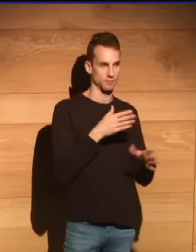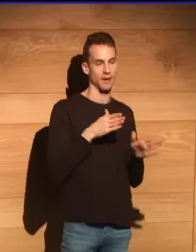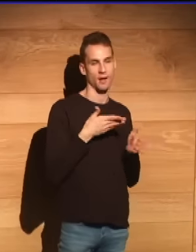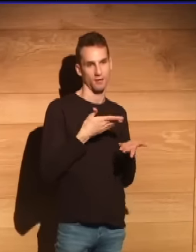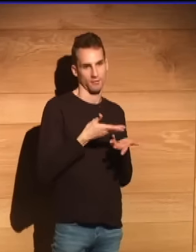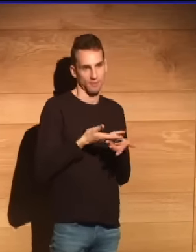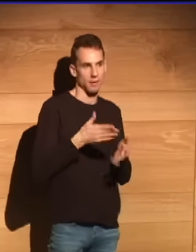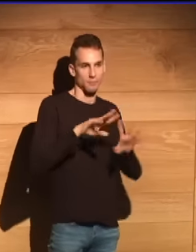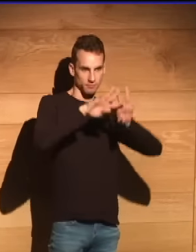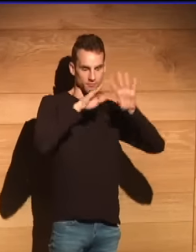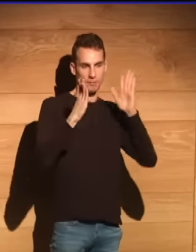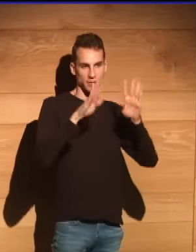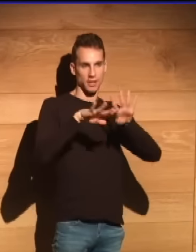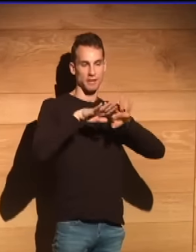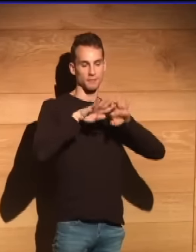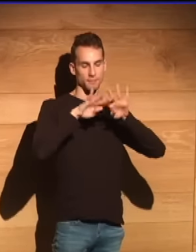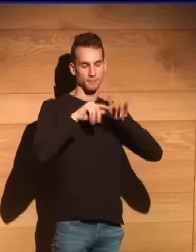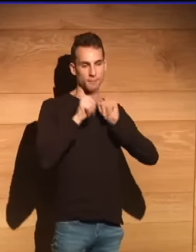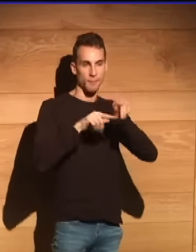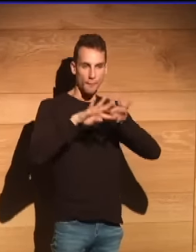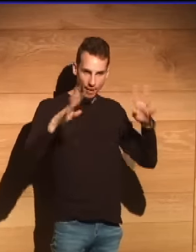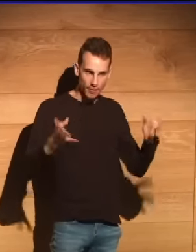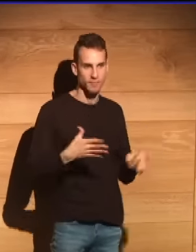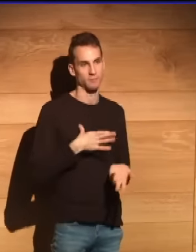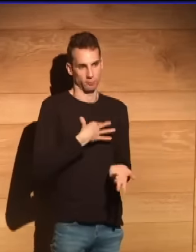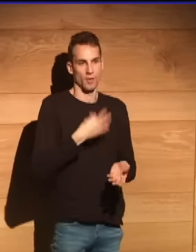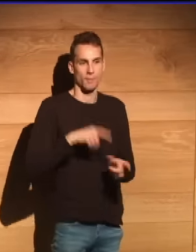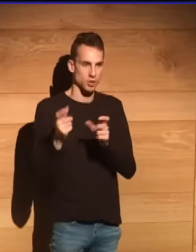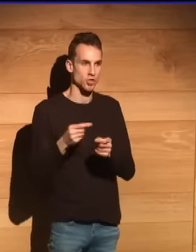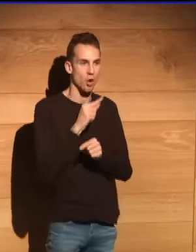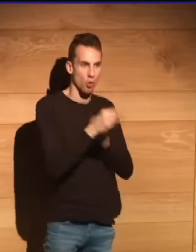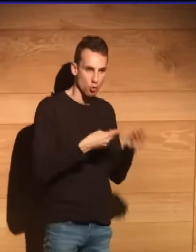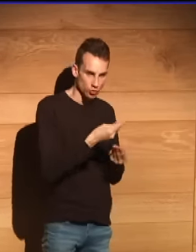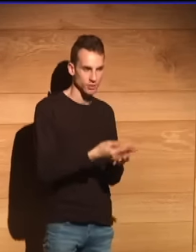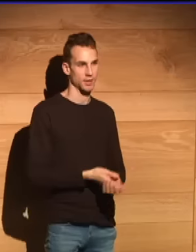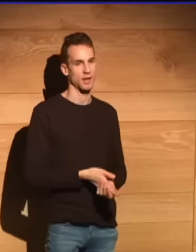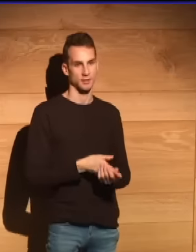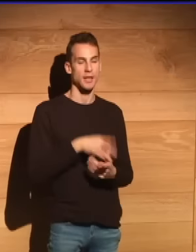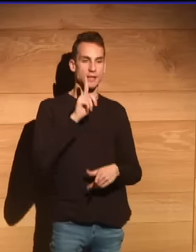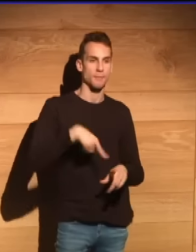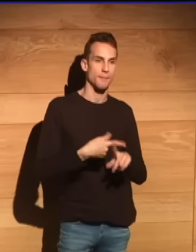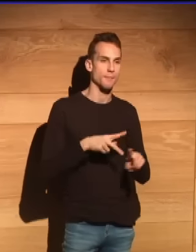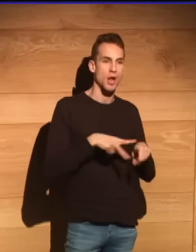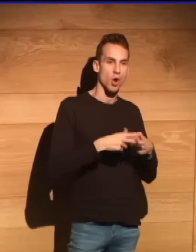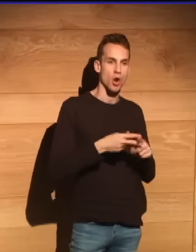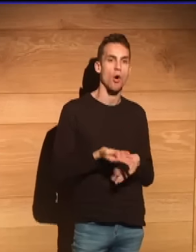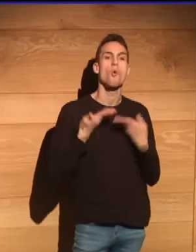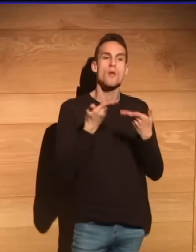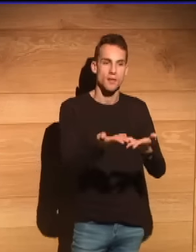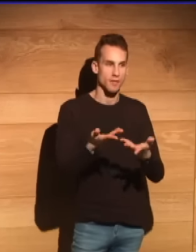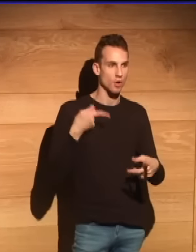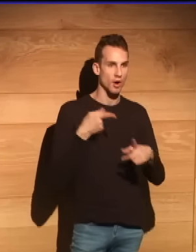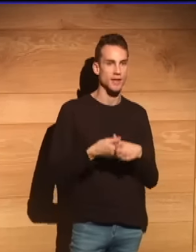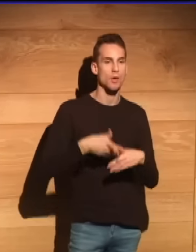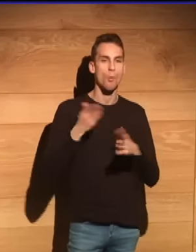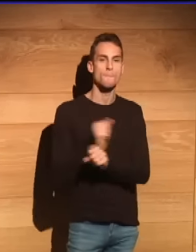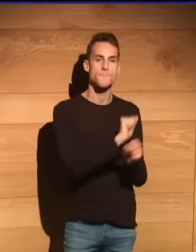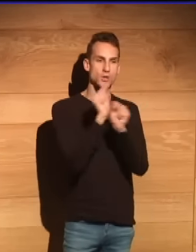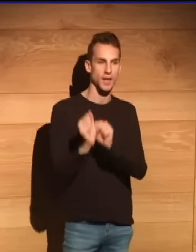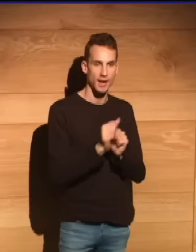móviles, hemos desarrollado un chatbot conversacional, hemos utilizado pues, herramientas para proteger los ataques de ciberseguridad que se han incrementado por